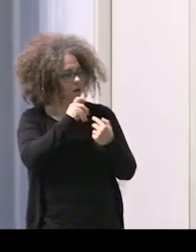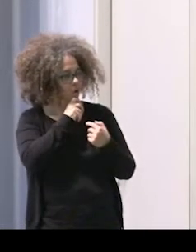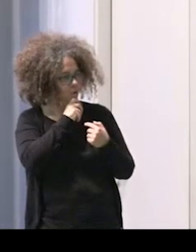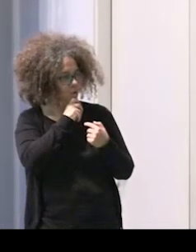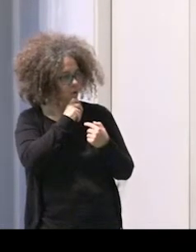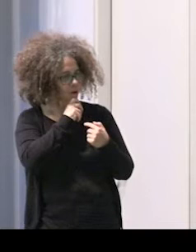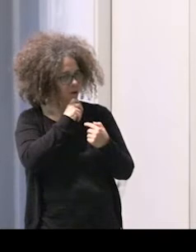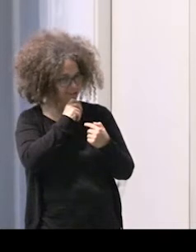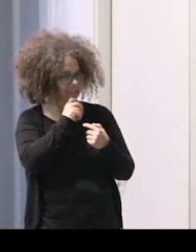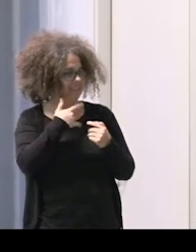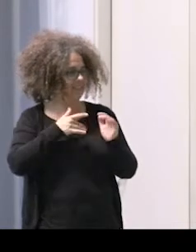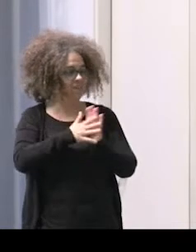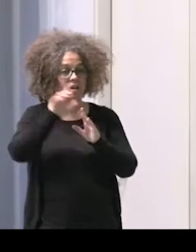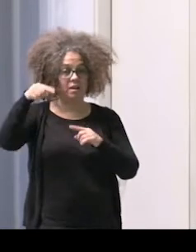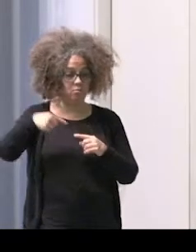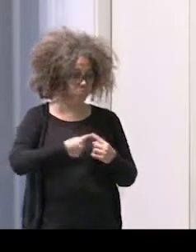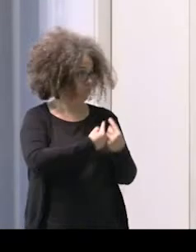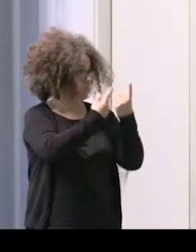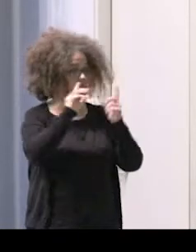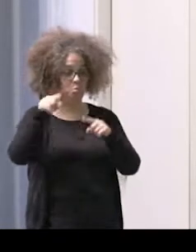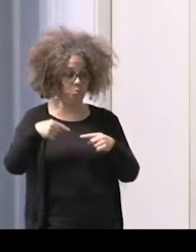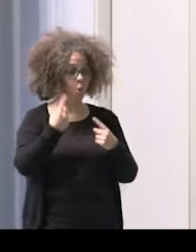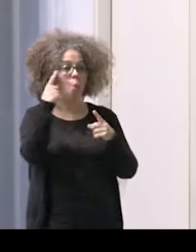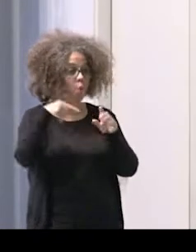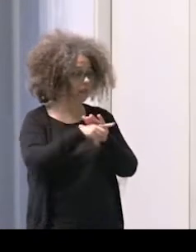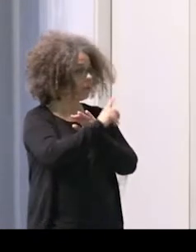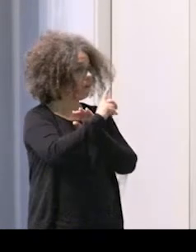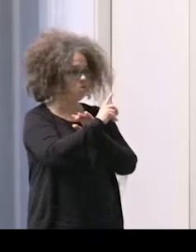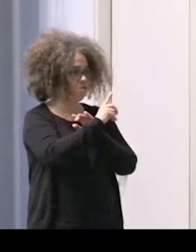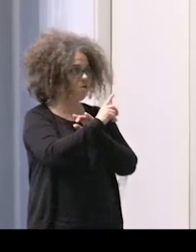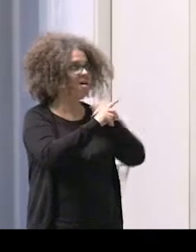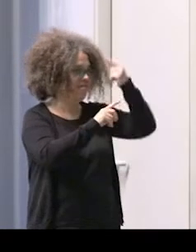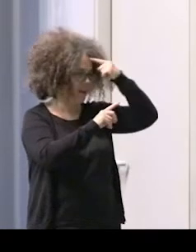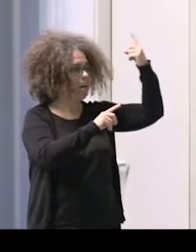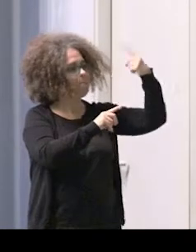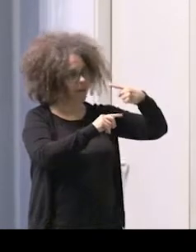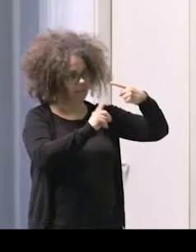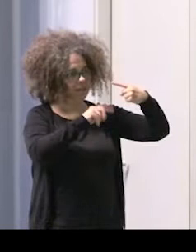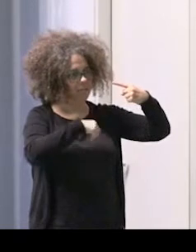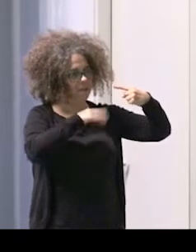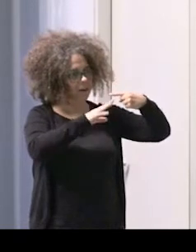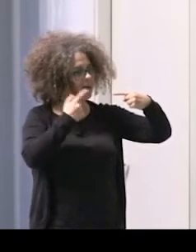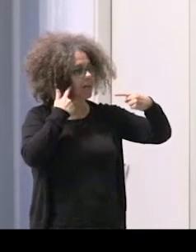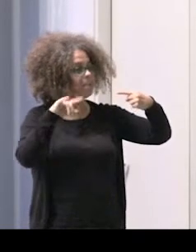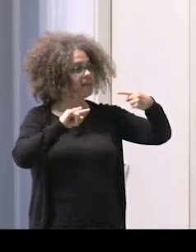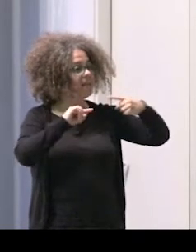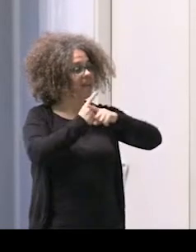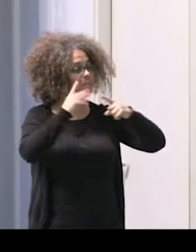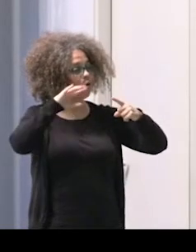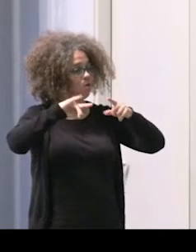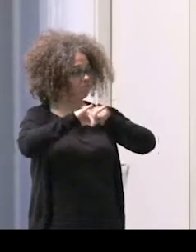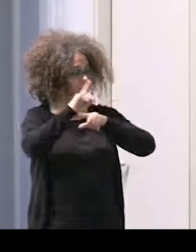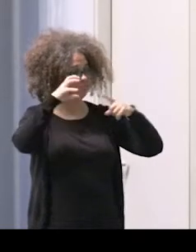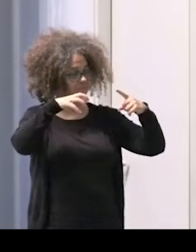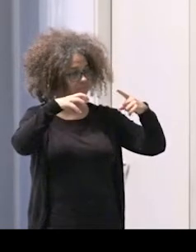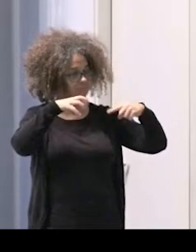una de estas cajitas o círculos ilustra un núcleo neuronal del cerebro auditivo y esto que ven aquí son células